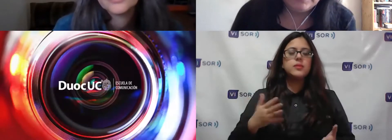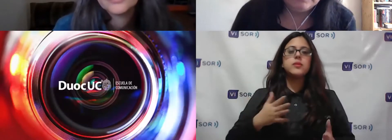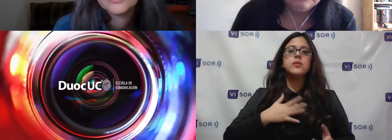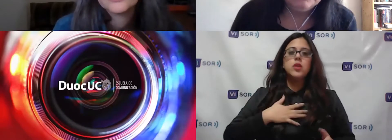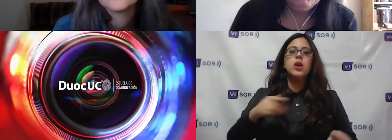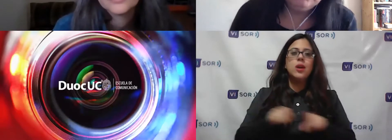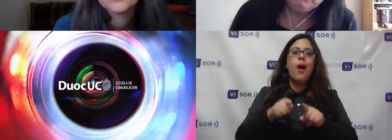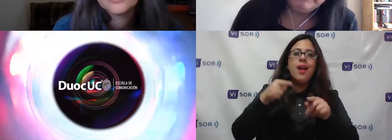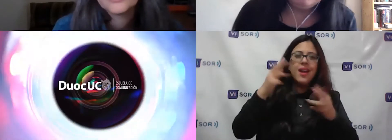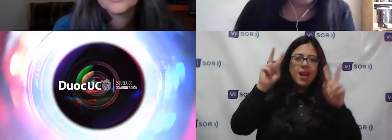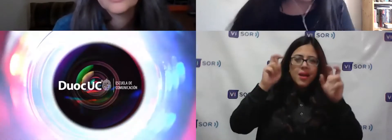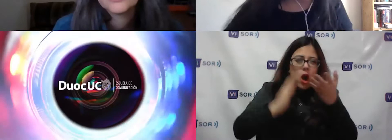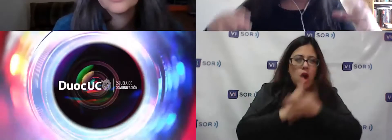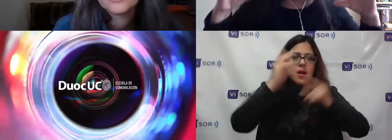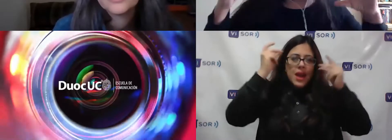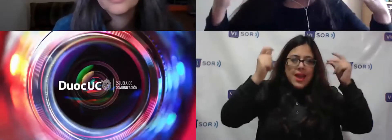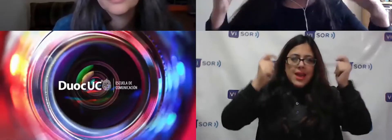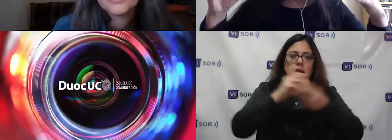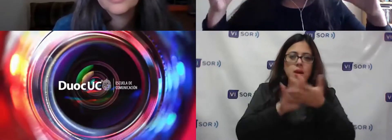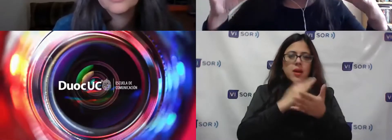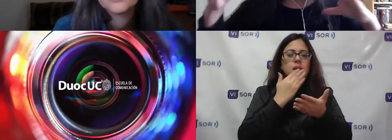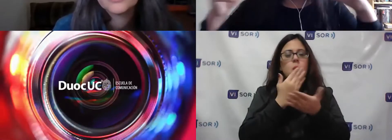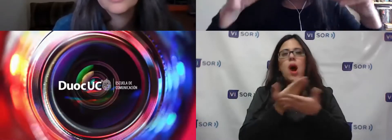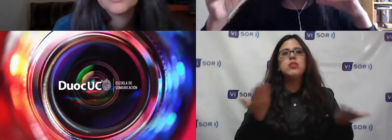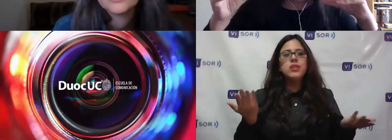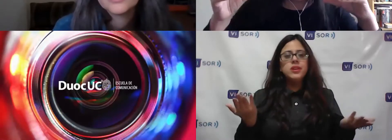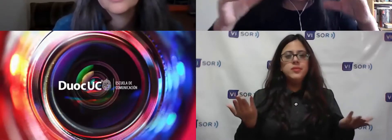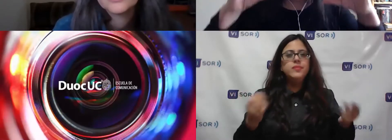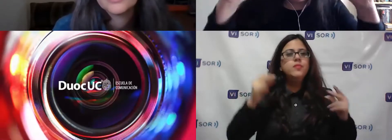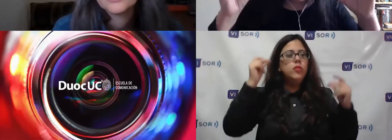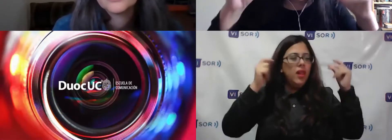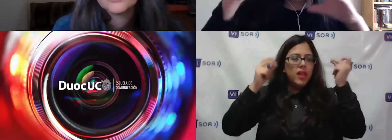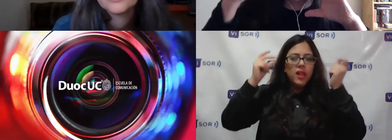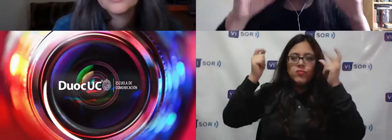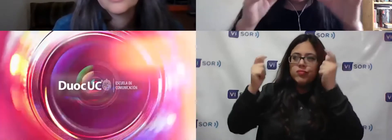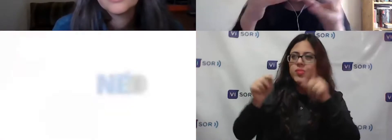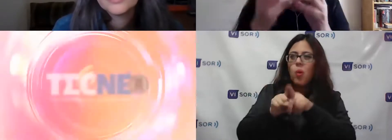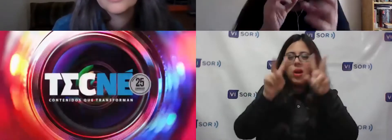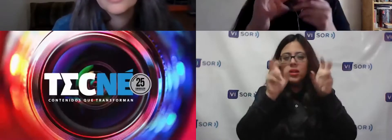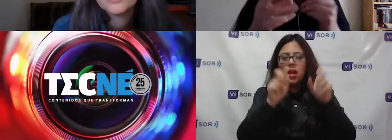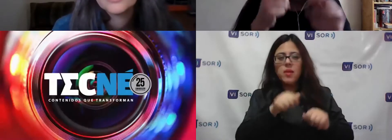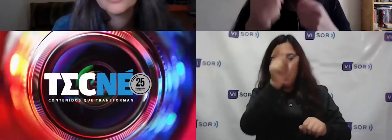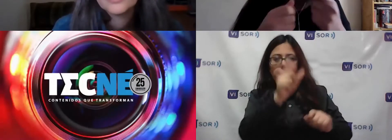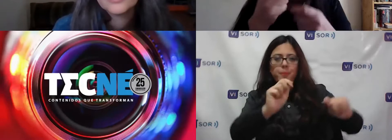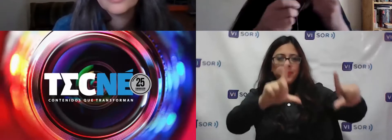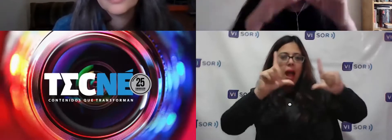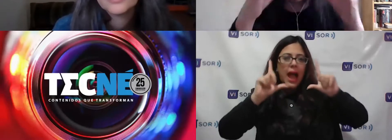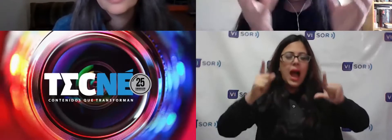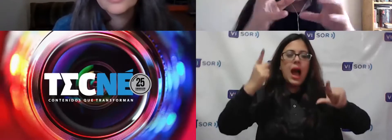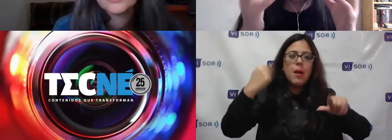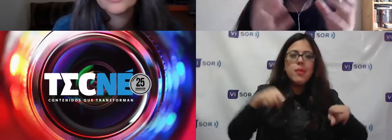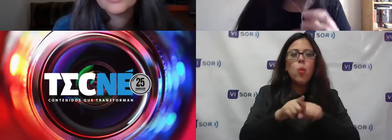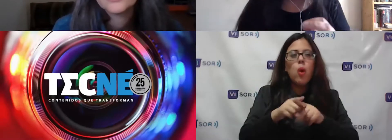la idea cuando digo la idea es como cuando uno tiene todavía ciertas ideas como este tema este personaje pero todavía alguna me está buscando la